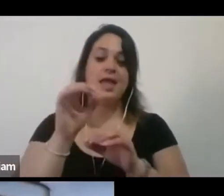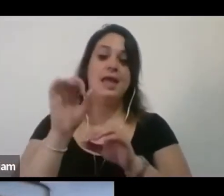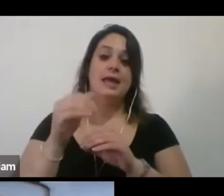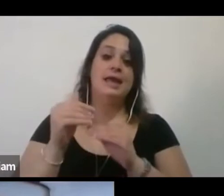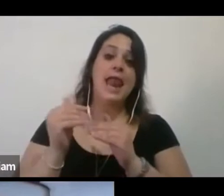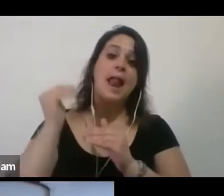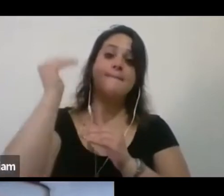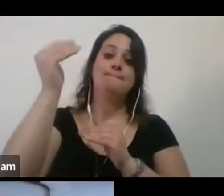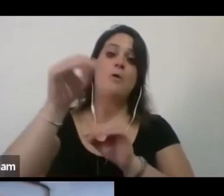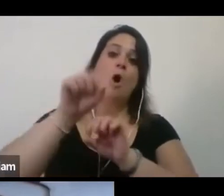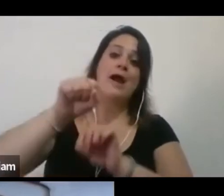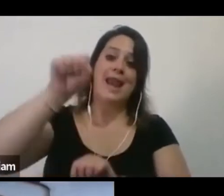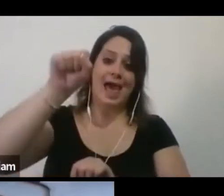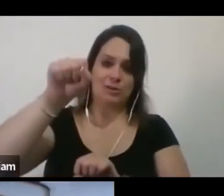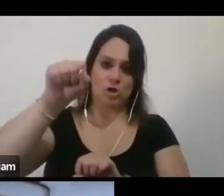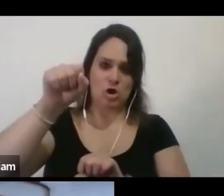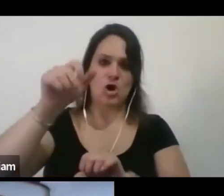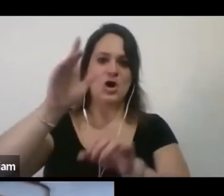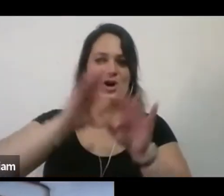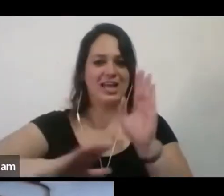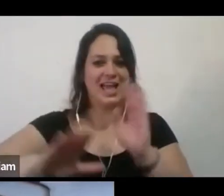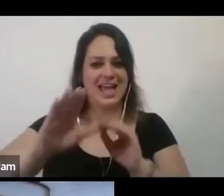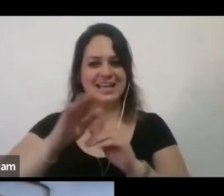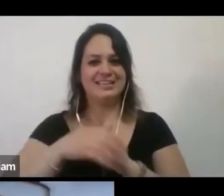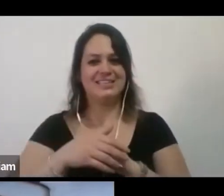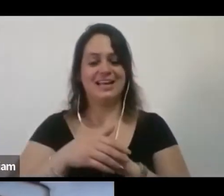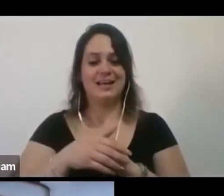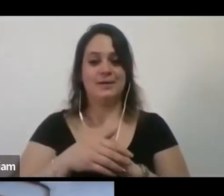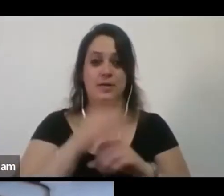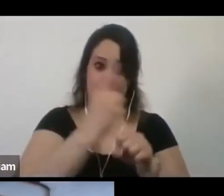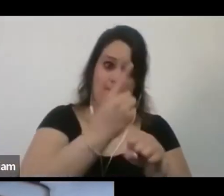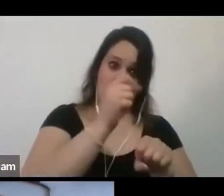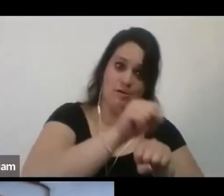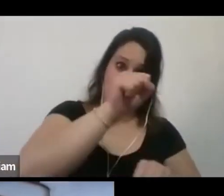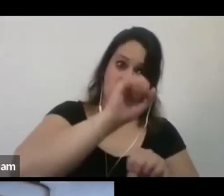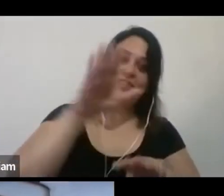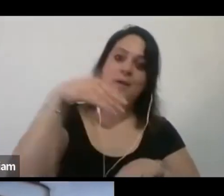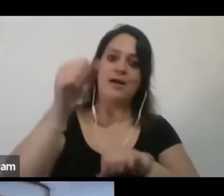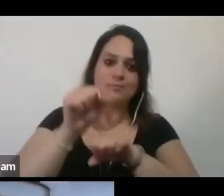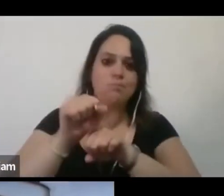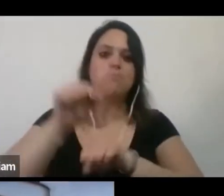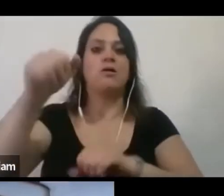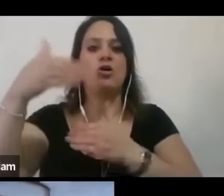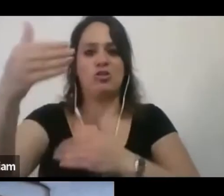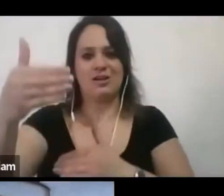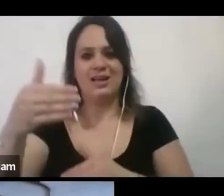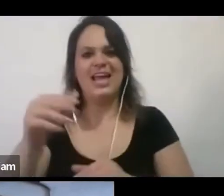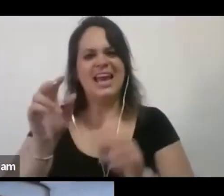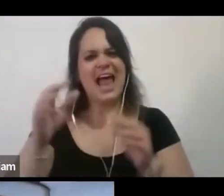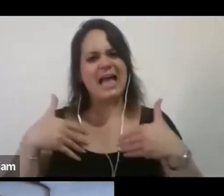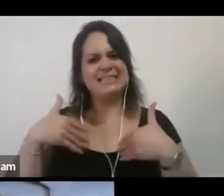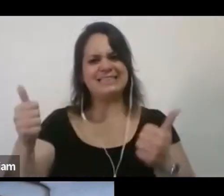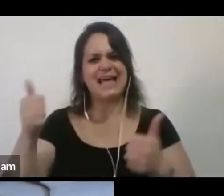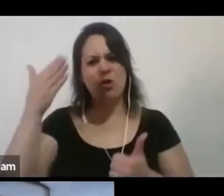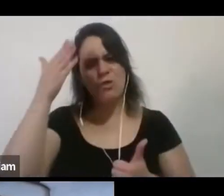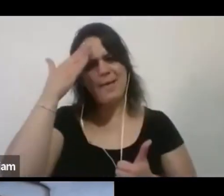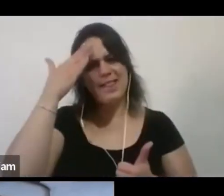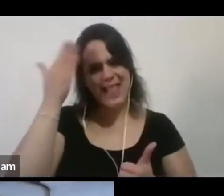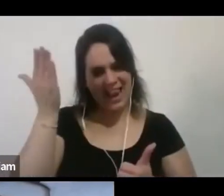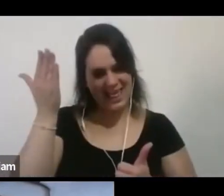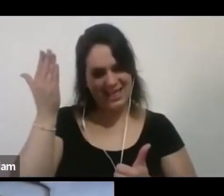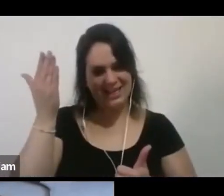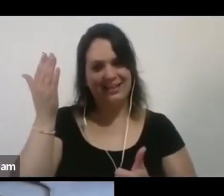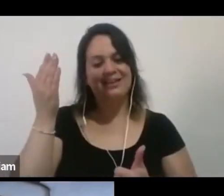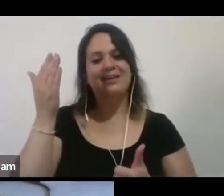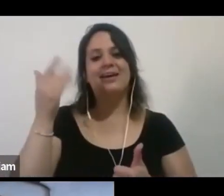hice después de recibirme, era en el área de salud mental. Y una experiencia que yo te quiero contar, que